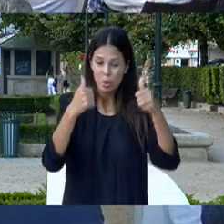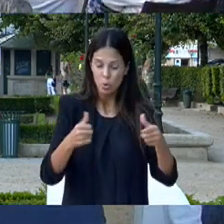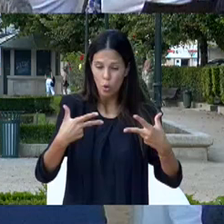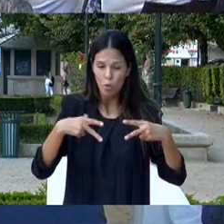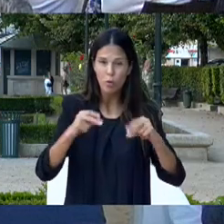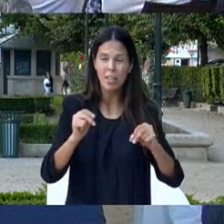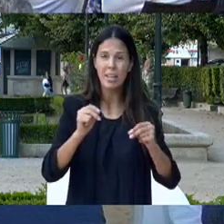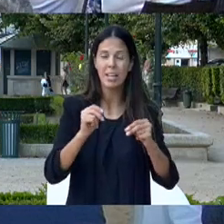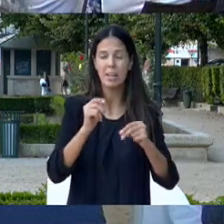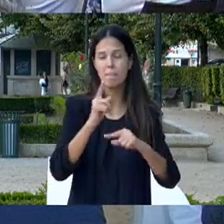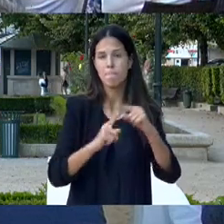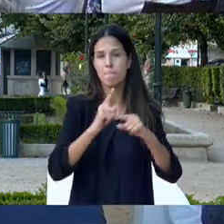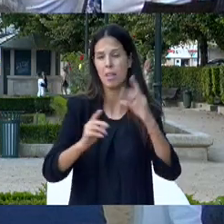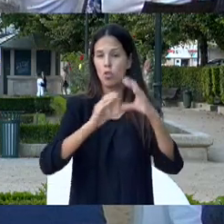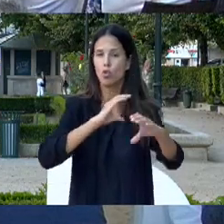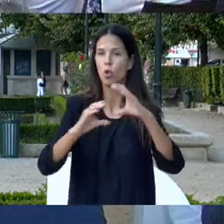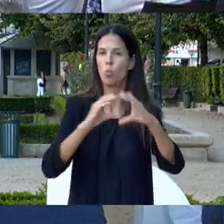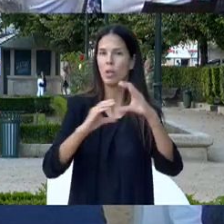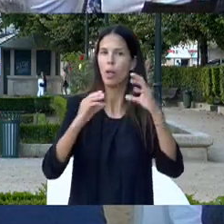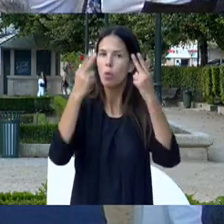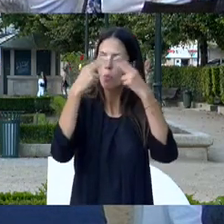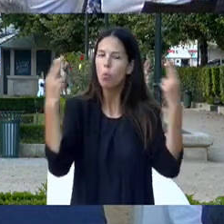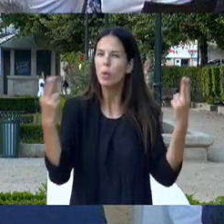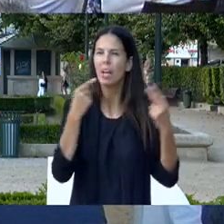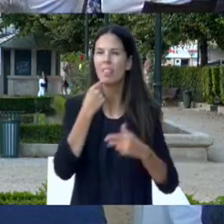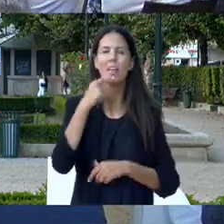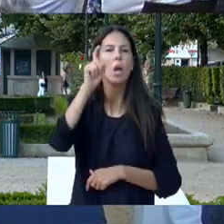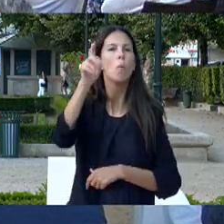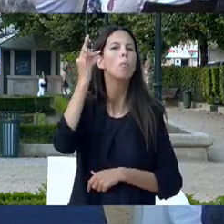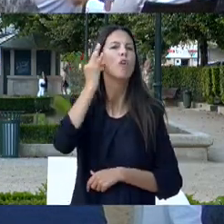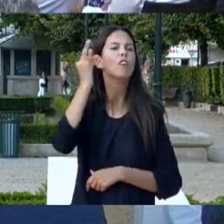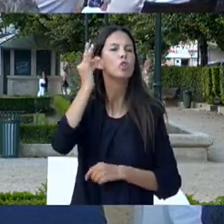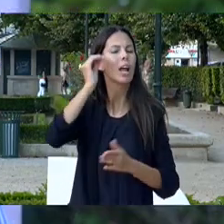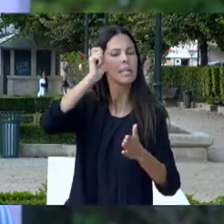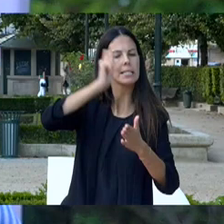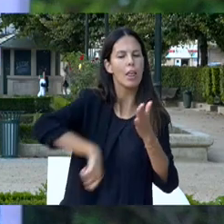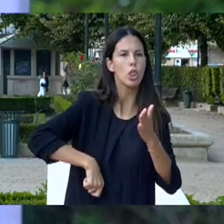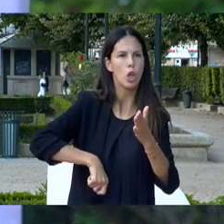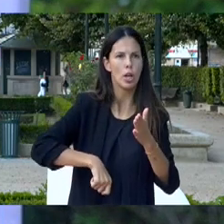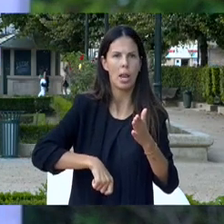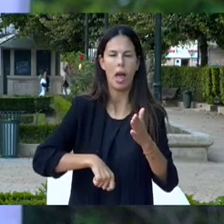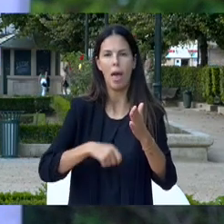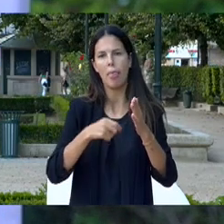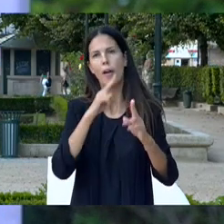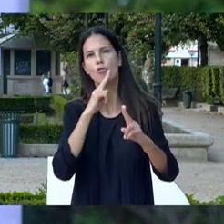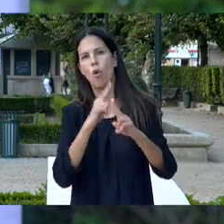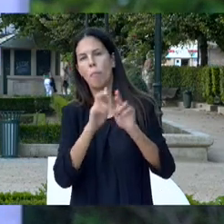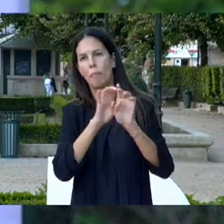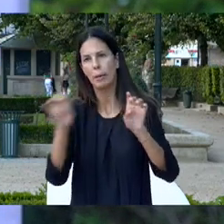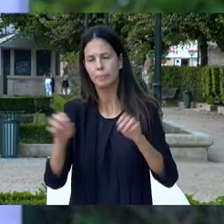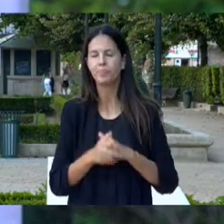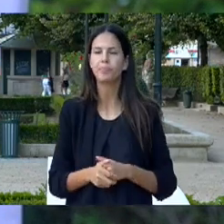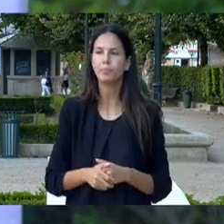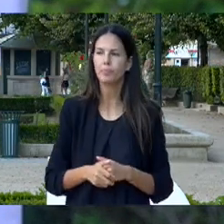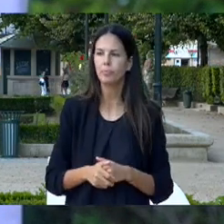de comunicación fanse público, profesora sancionada, de tal, con carácter exemplarizante. Bueno,